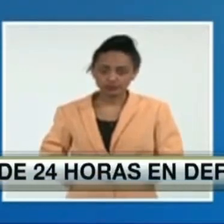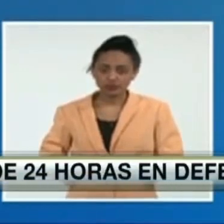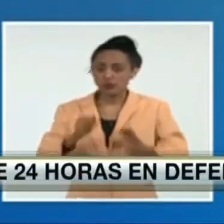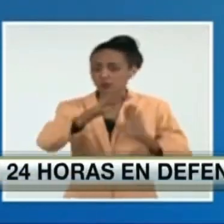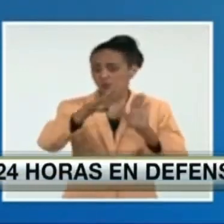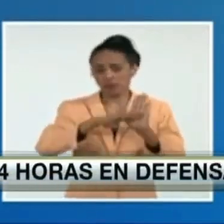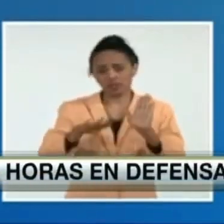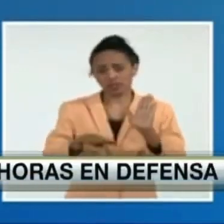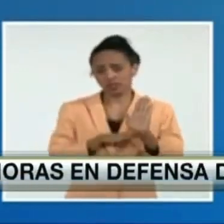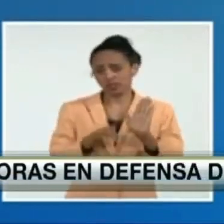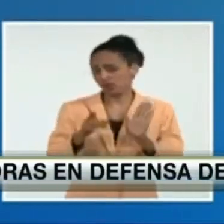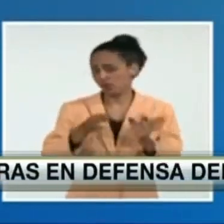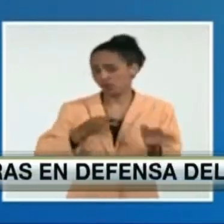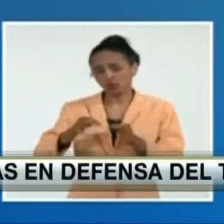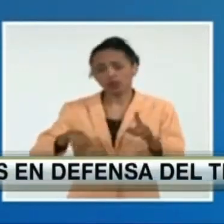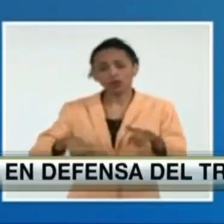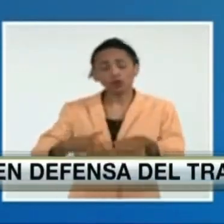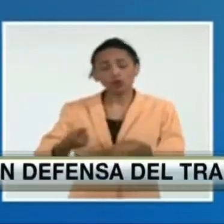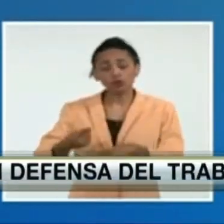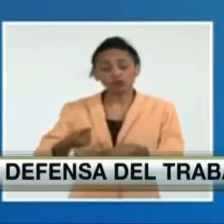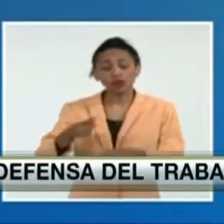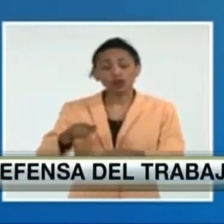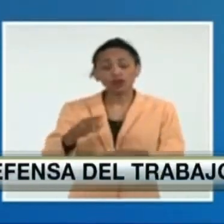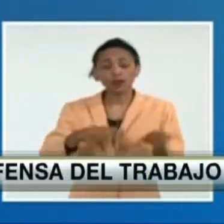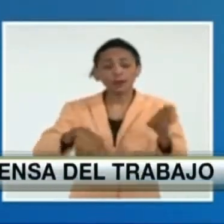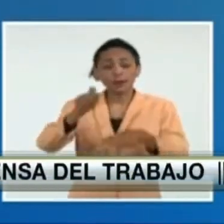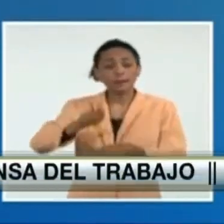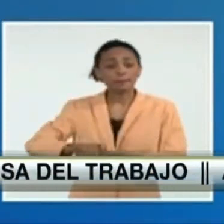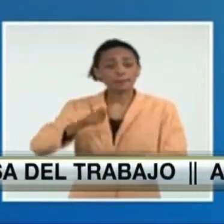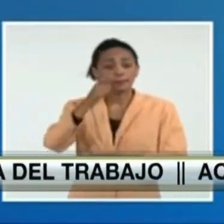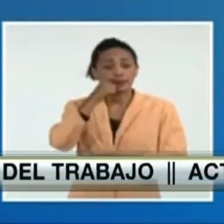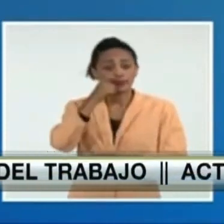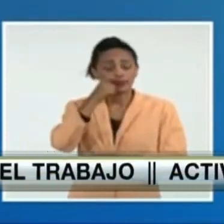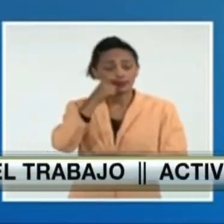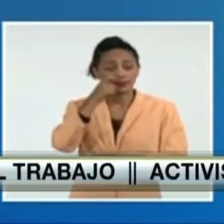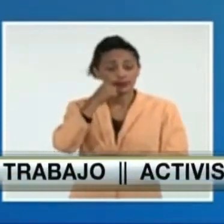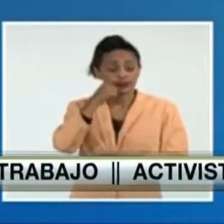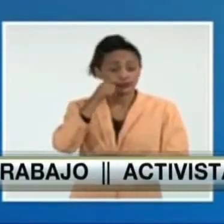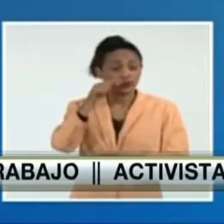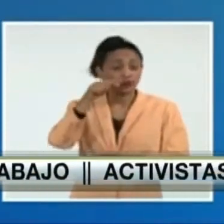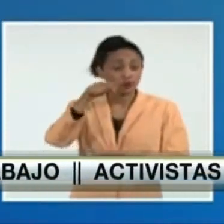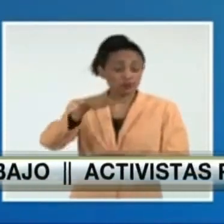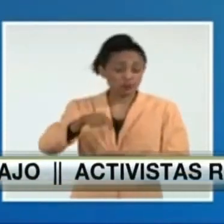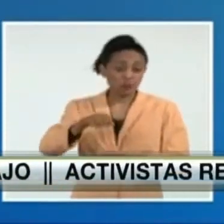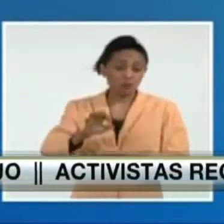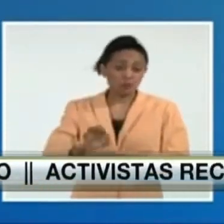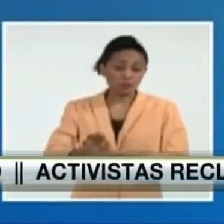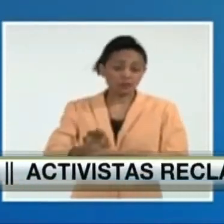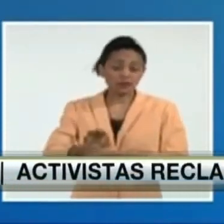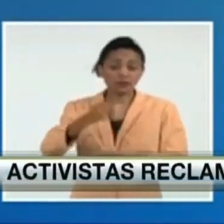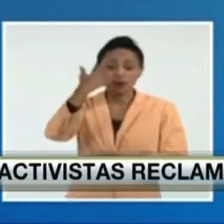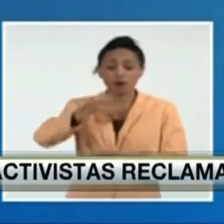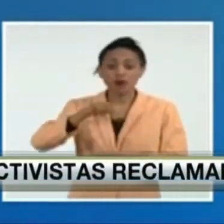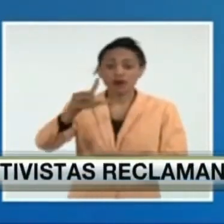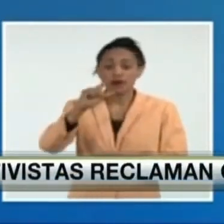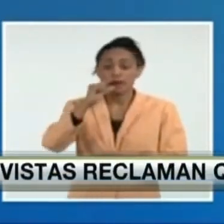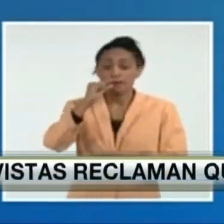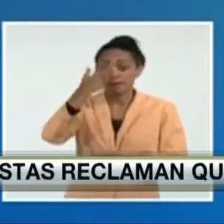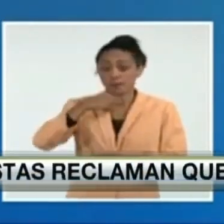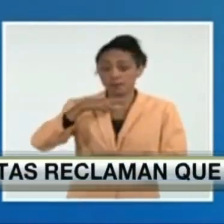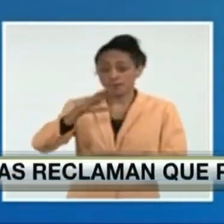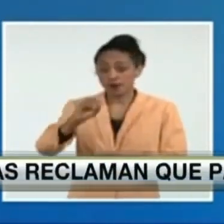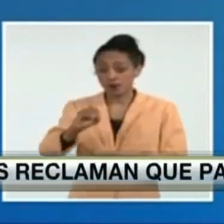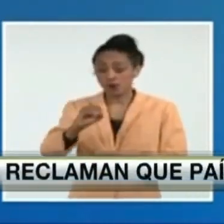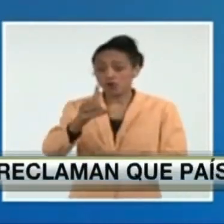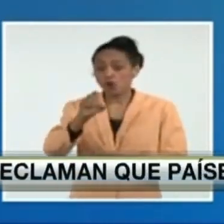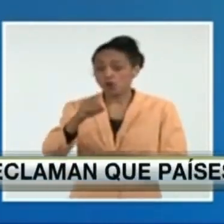el ministro de las Fuerzas Armadas Revolucionarias, general de Cuerpo de Ejército Álvaro López Miera, que